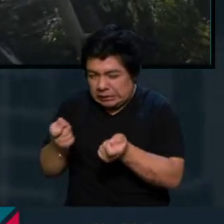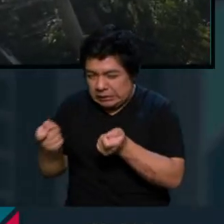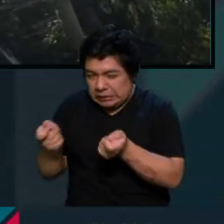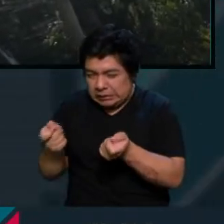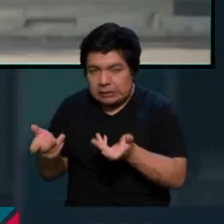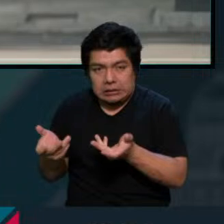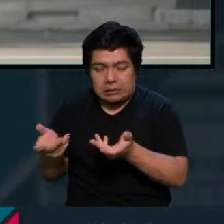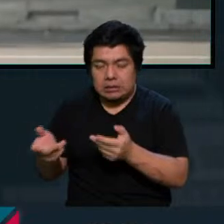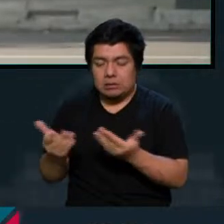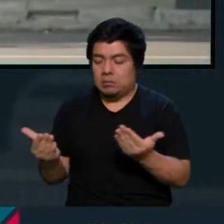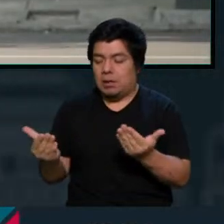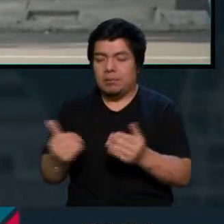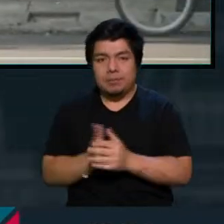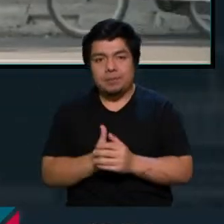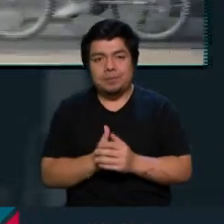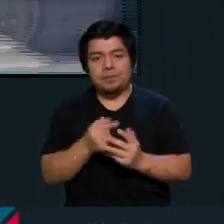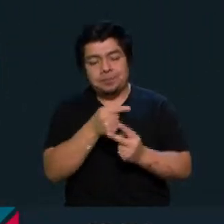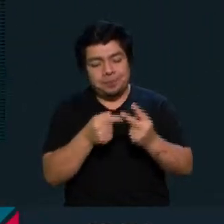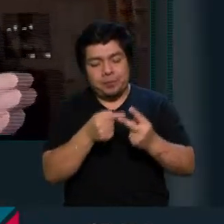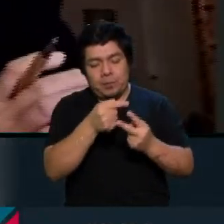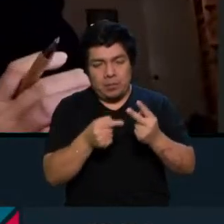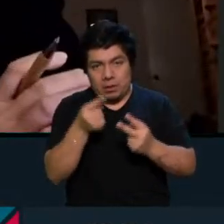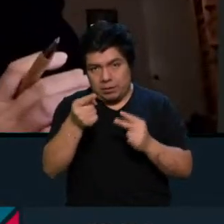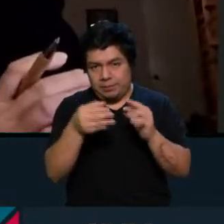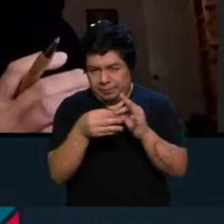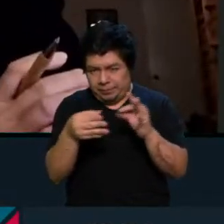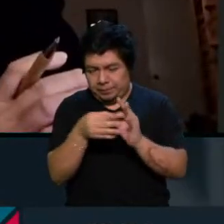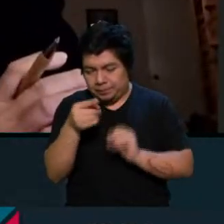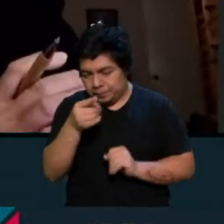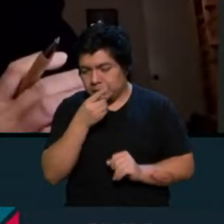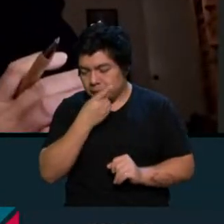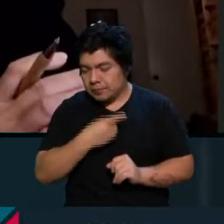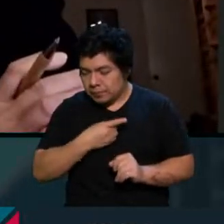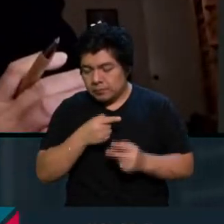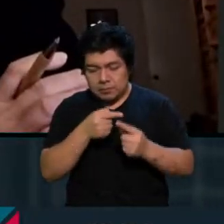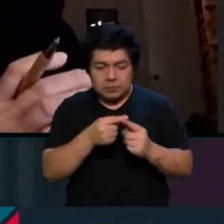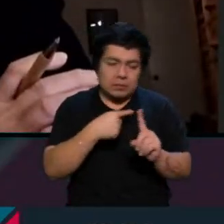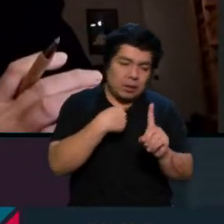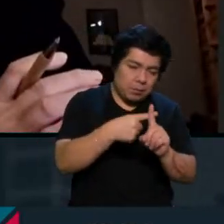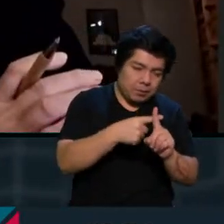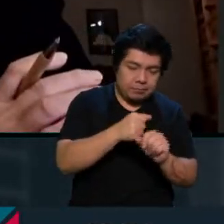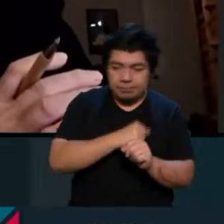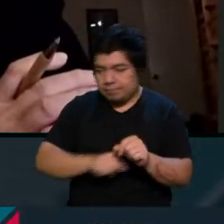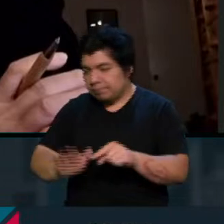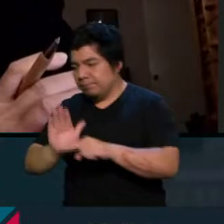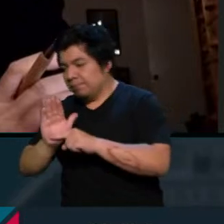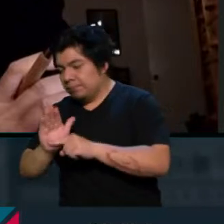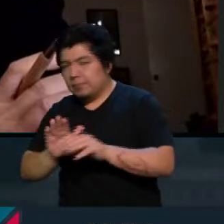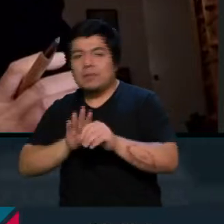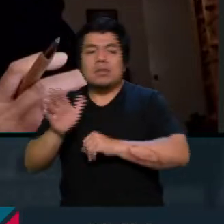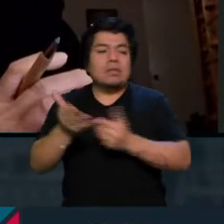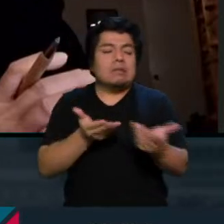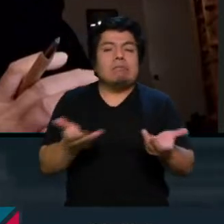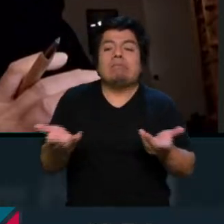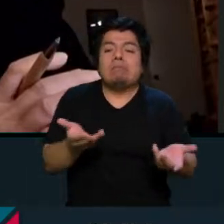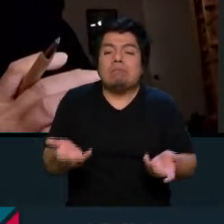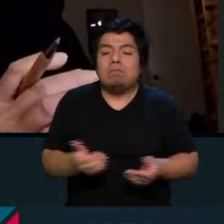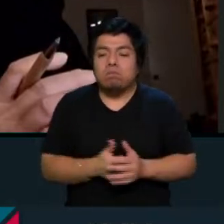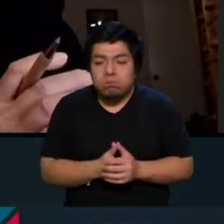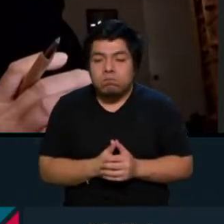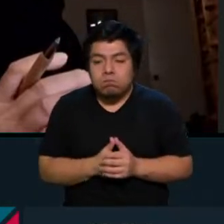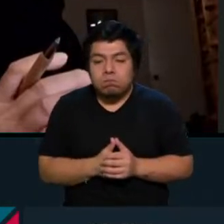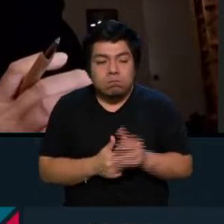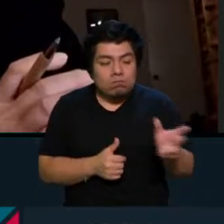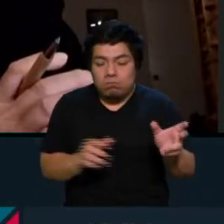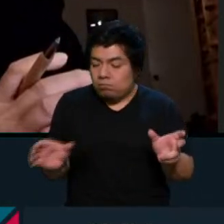fenómeno. Claro, entre estas dos aristas que está justamente lo positivo y lo negativo, ¿cuáles podrían ser los impactos dentro de estos